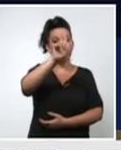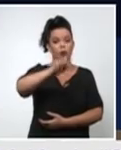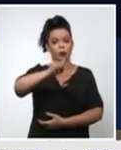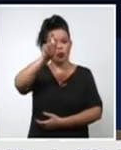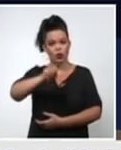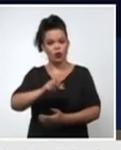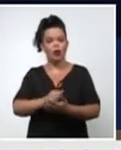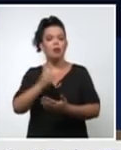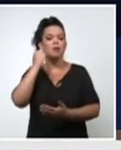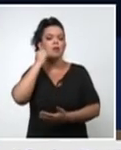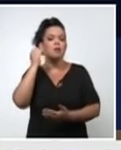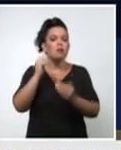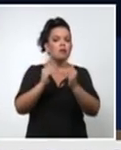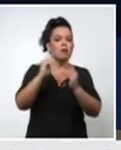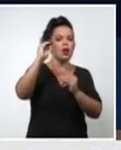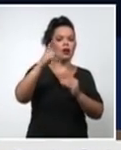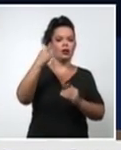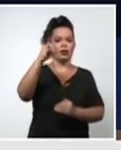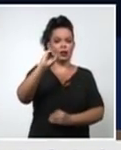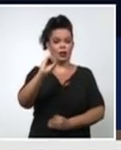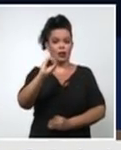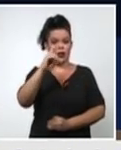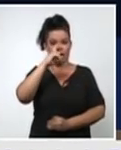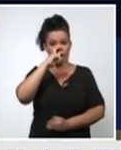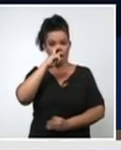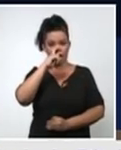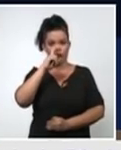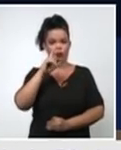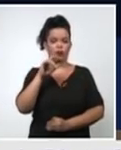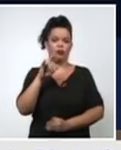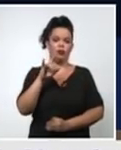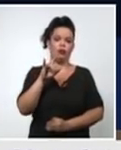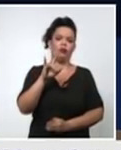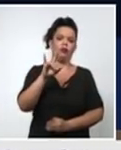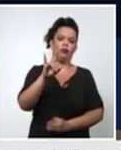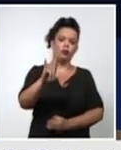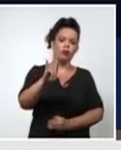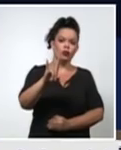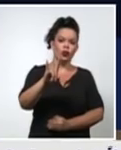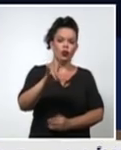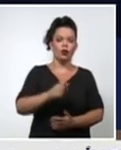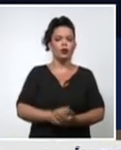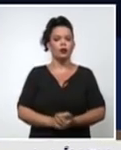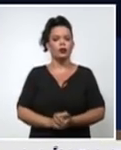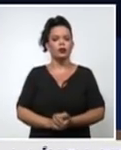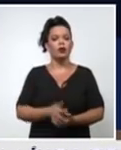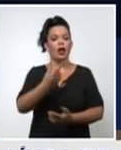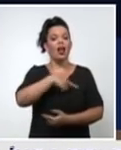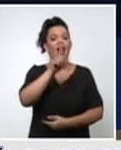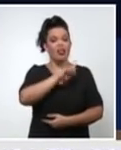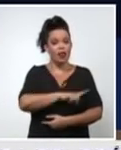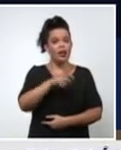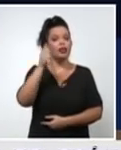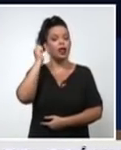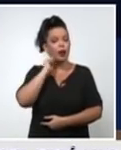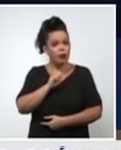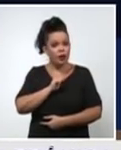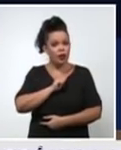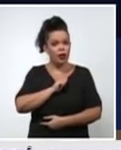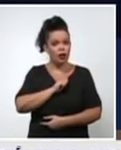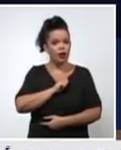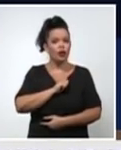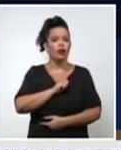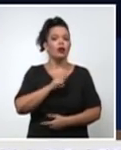casos y nuevamente en el día de ayer se diagnostican 2 menores de 20